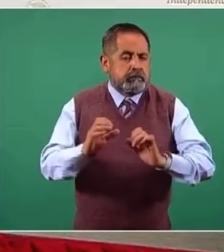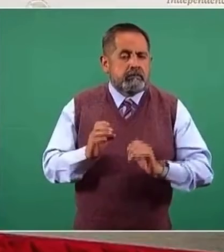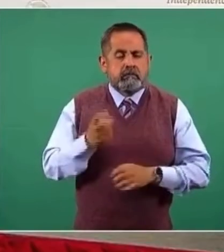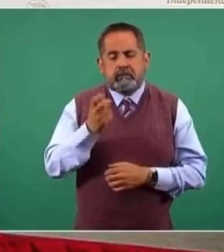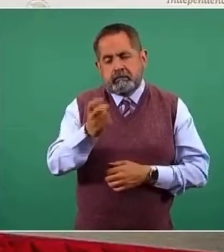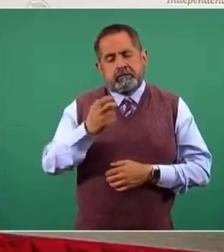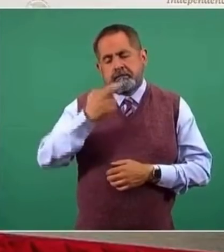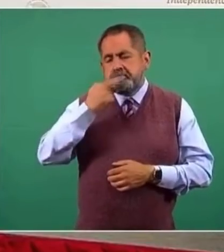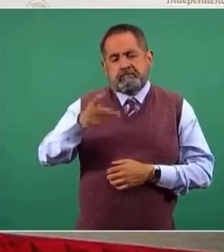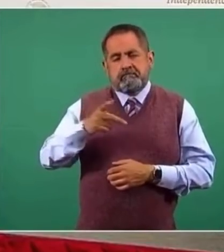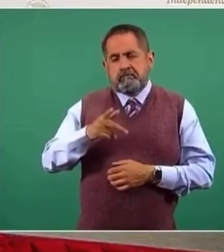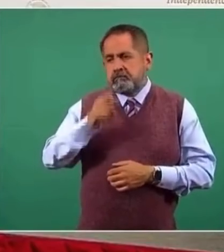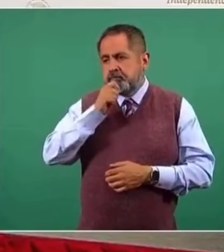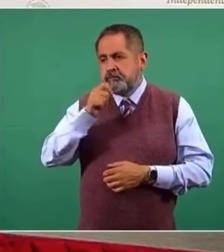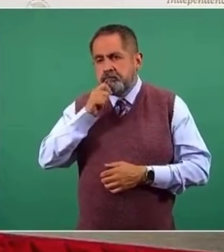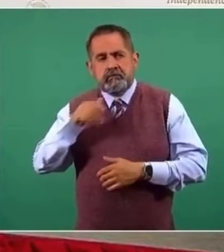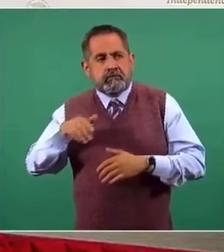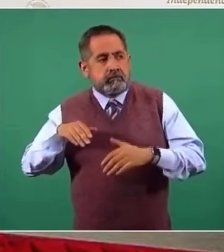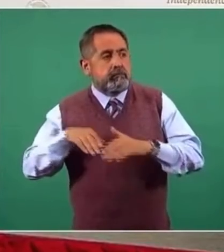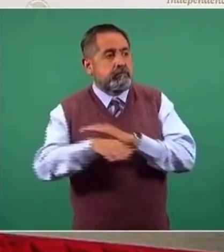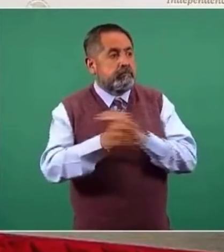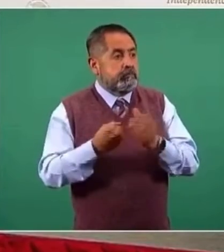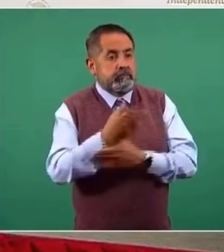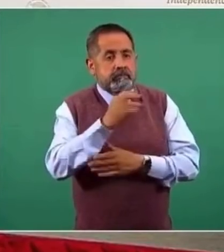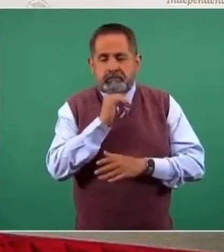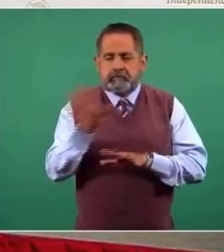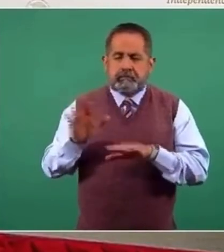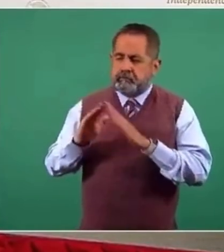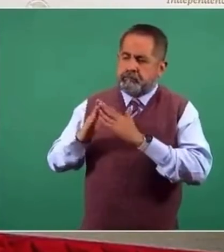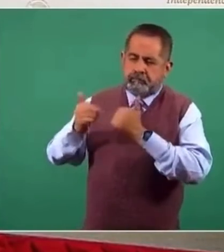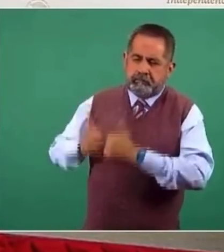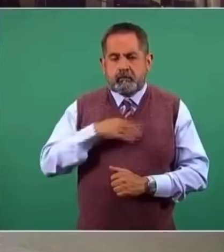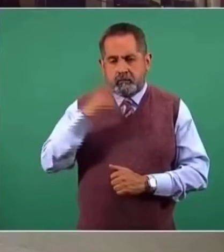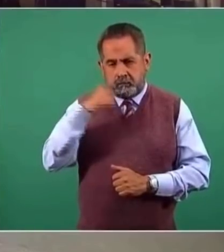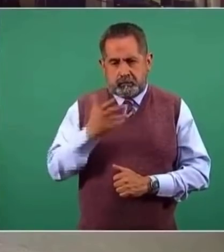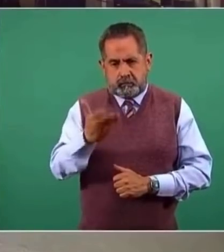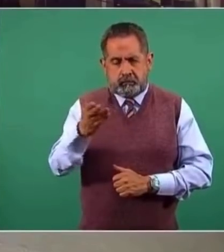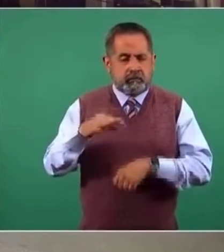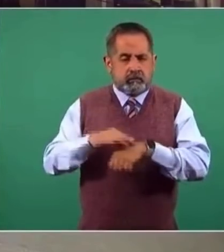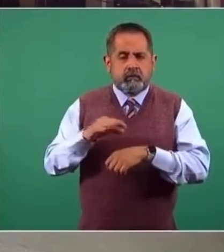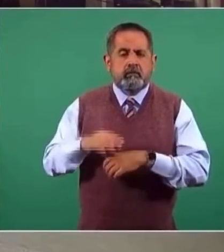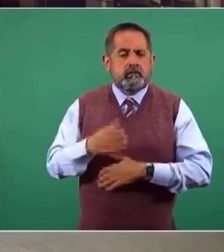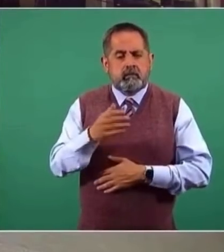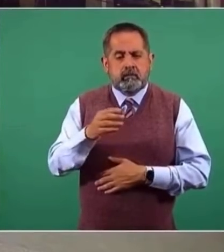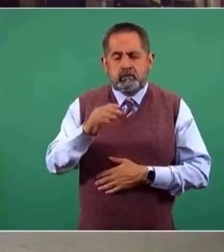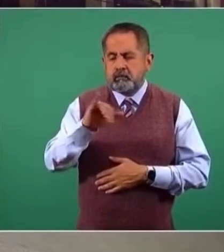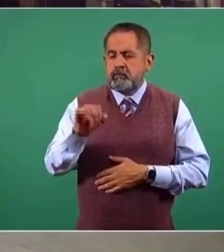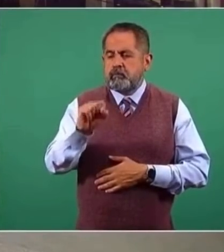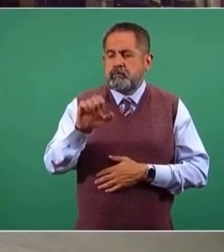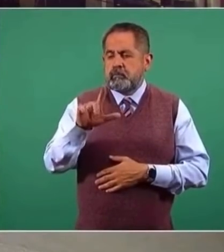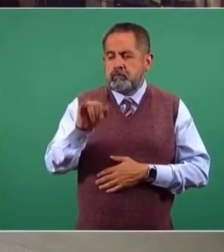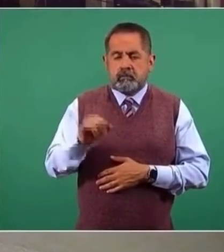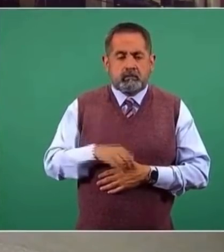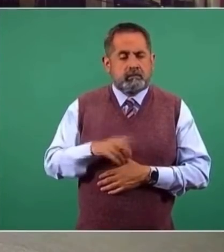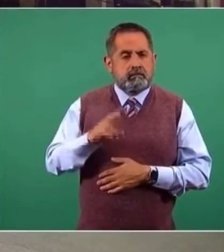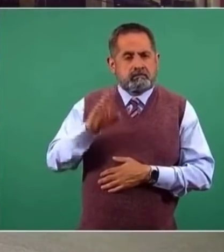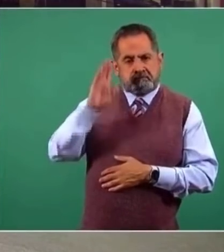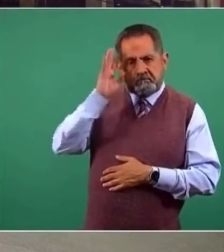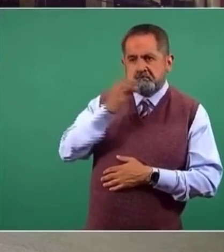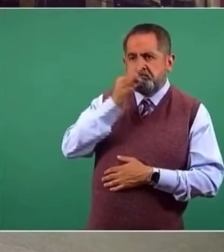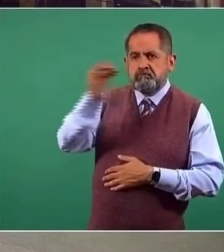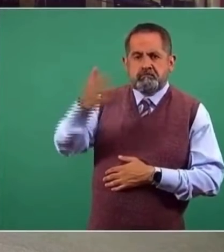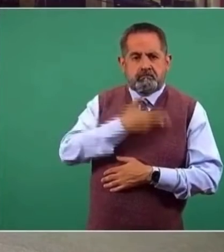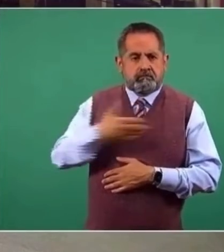ese caso mejor todavía limitar la participación presencial. Doctor José Luis Alumía, saludamos al presidente Andrés Manuel López